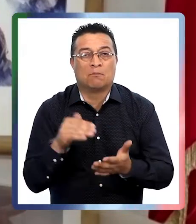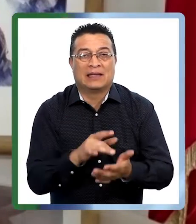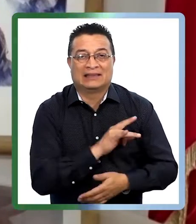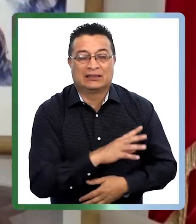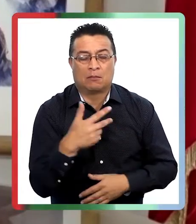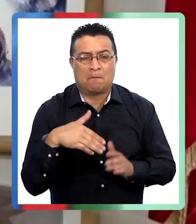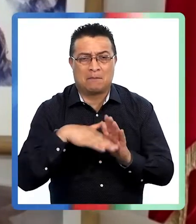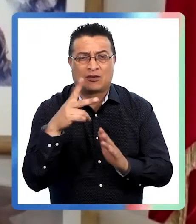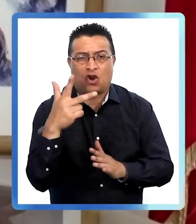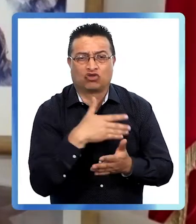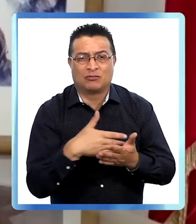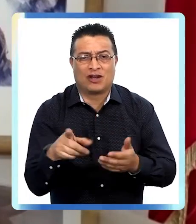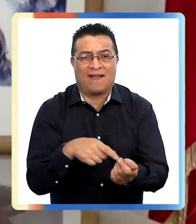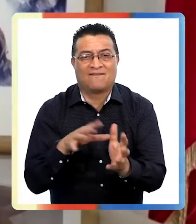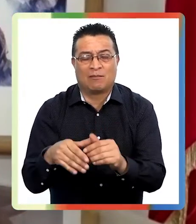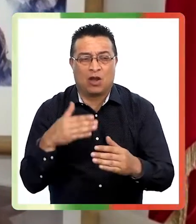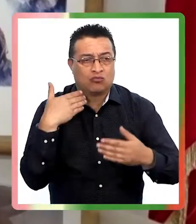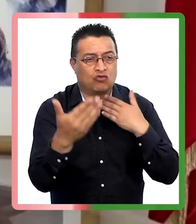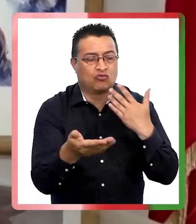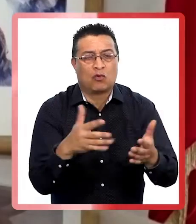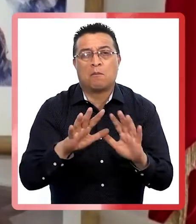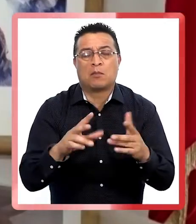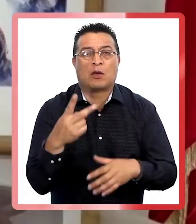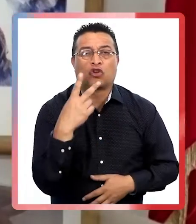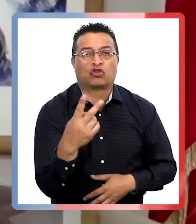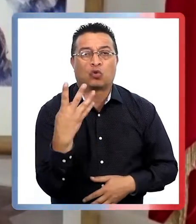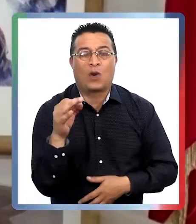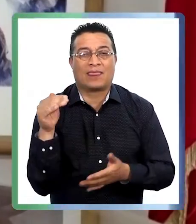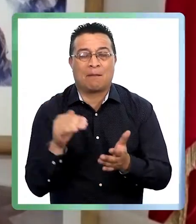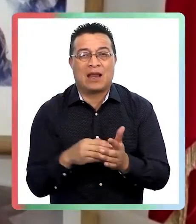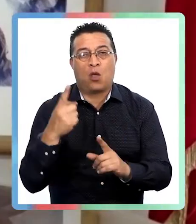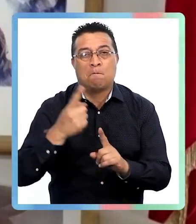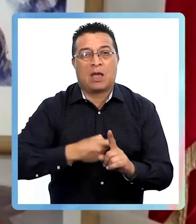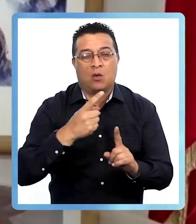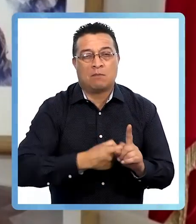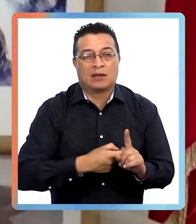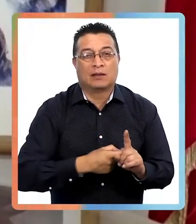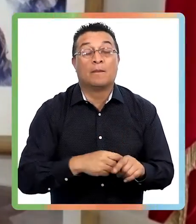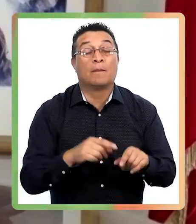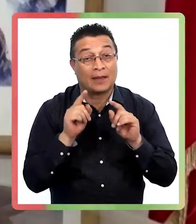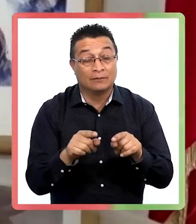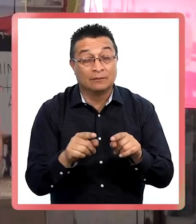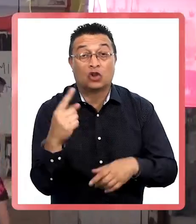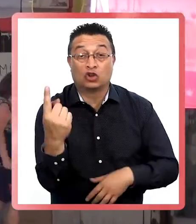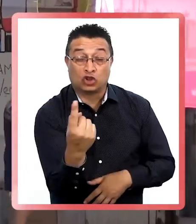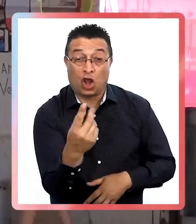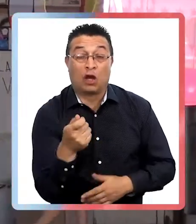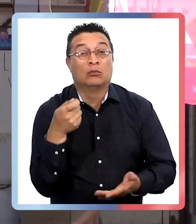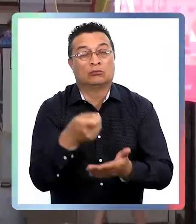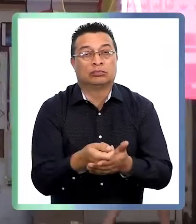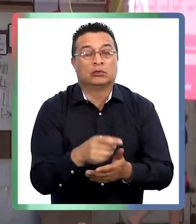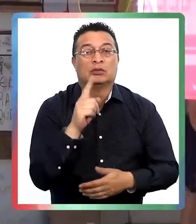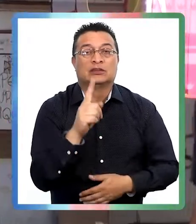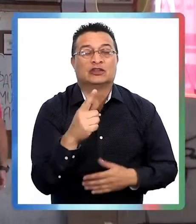16.400.000 chilenos, más de 8 millones de familias que recibieron en promedio 240.000 pesos mensuales. Desde el que estaba solo, que recibía